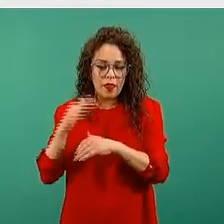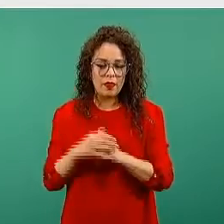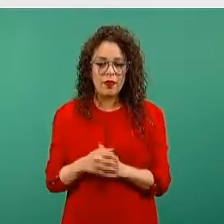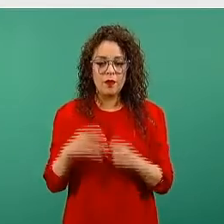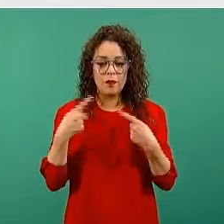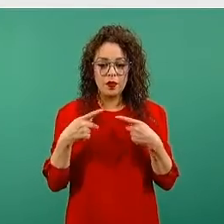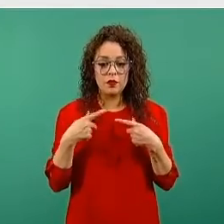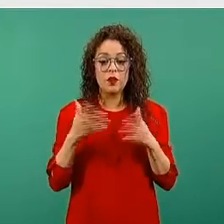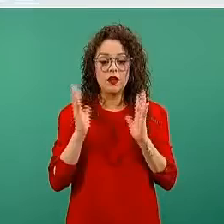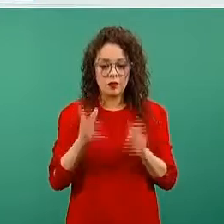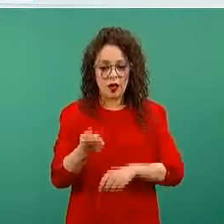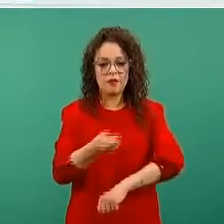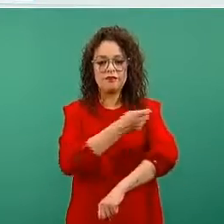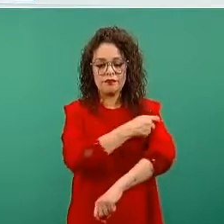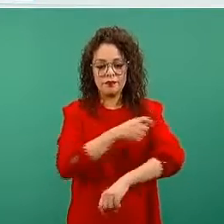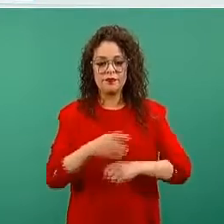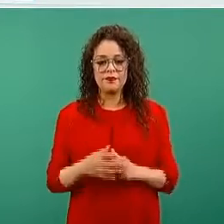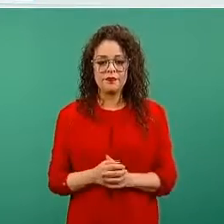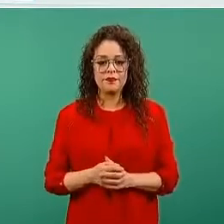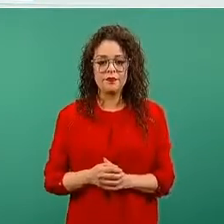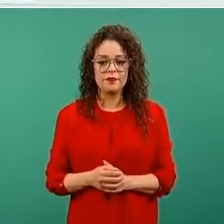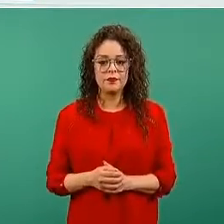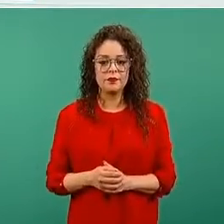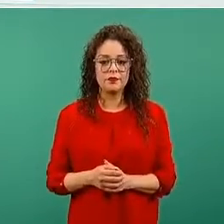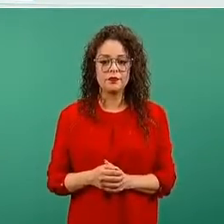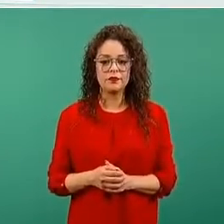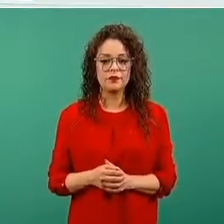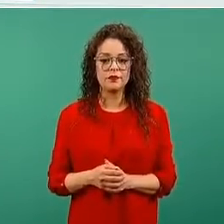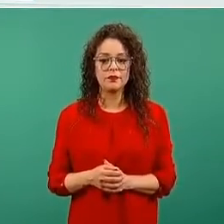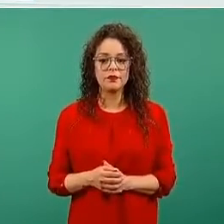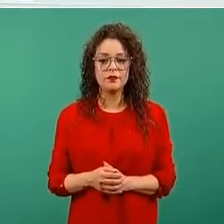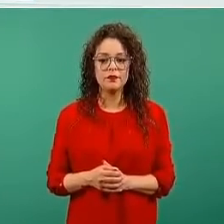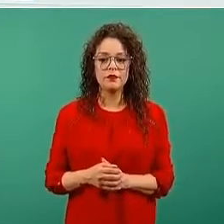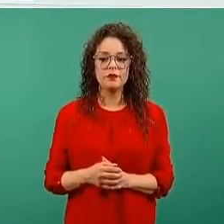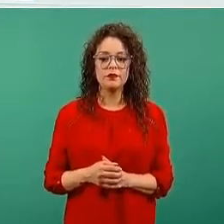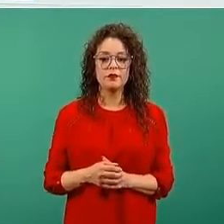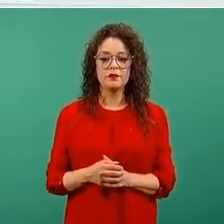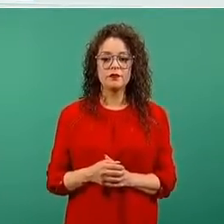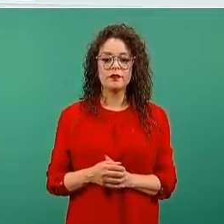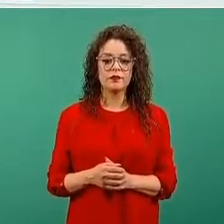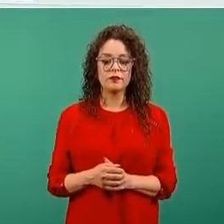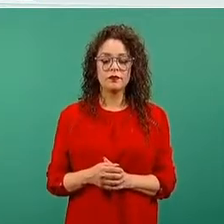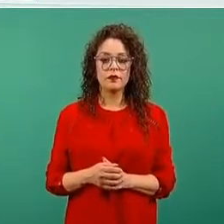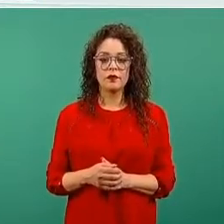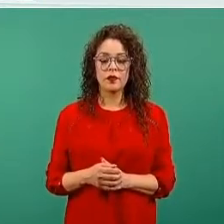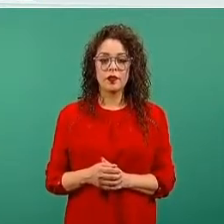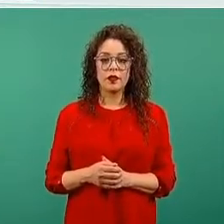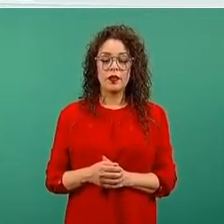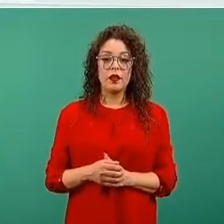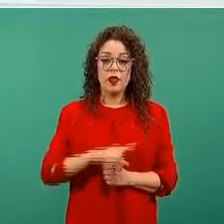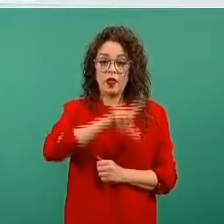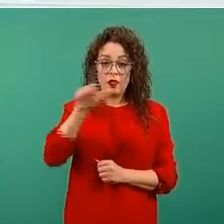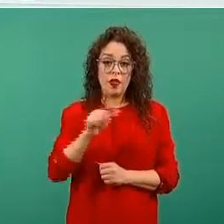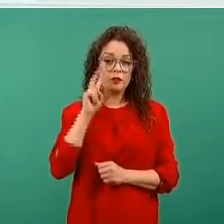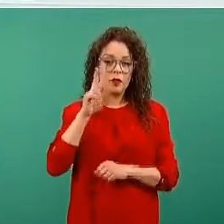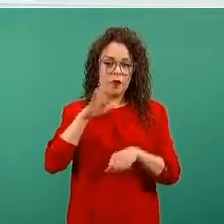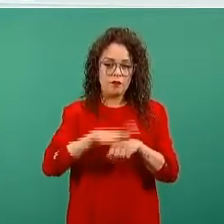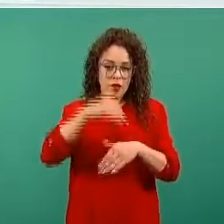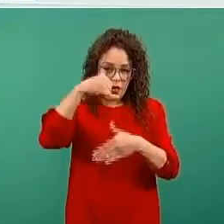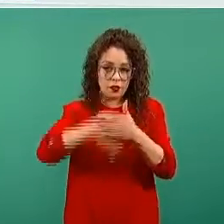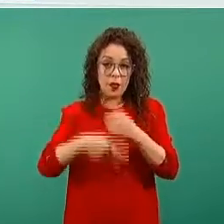mayores vacunadas. Lo veremos en el despliegue por las distintas poblaciones, pero en conjunto de todas las